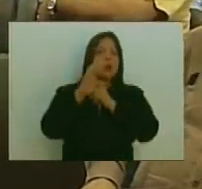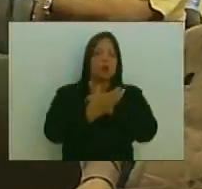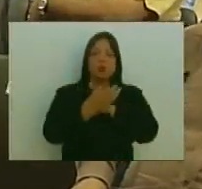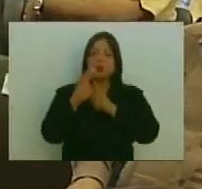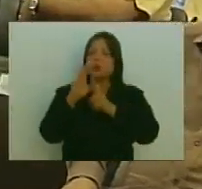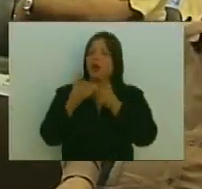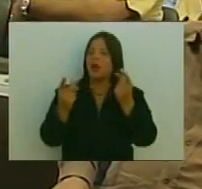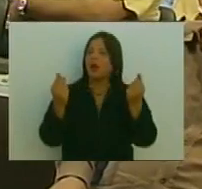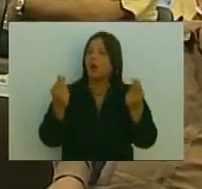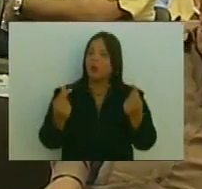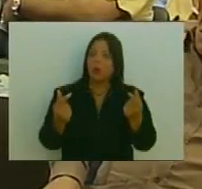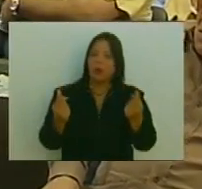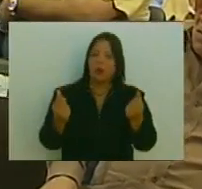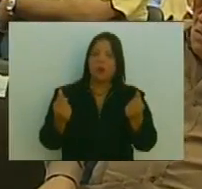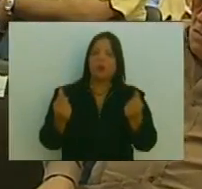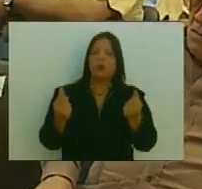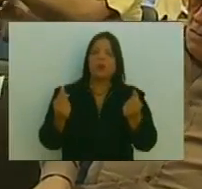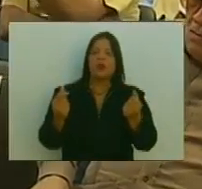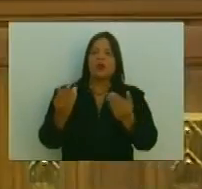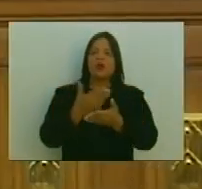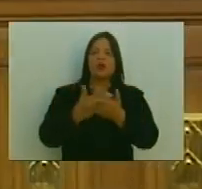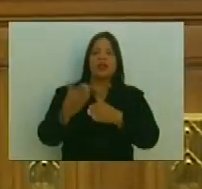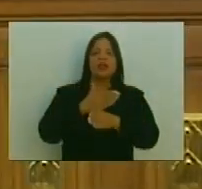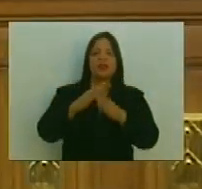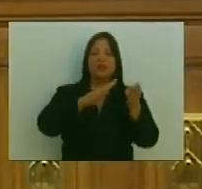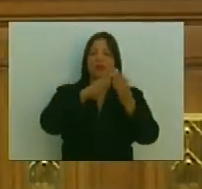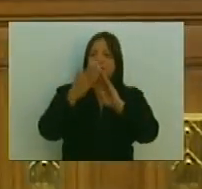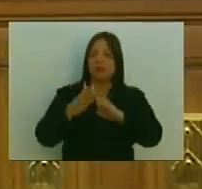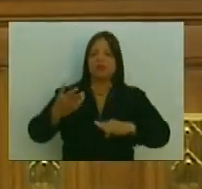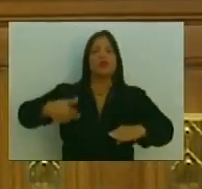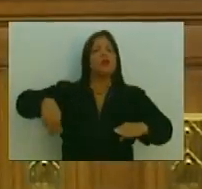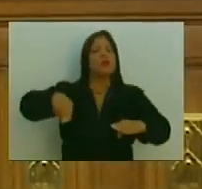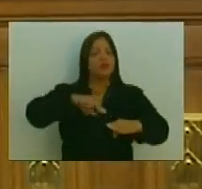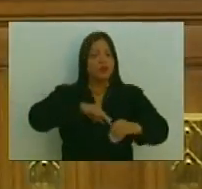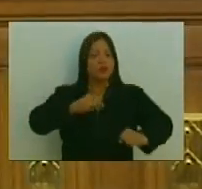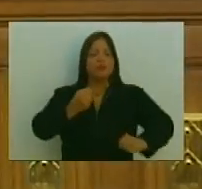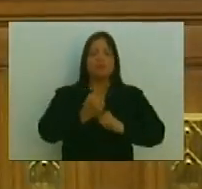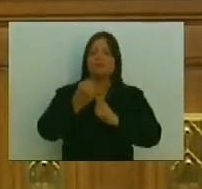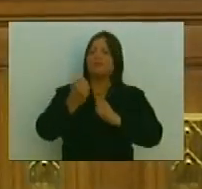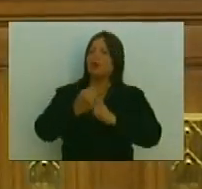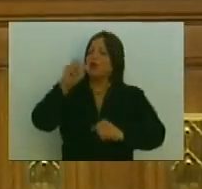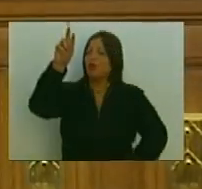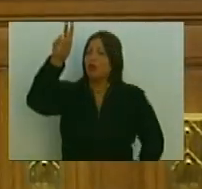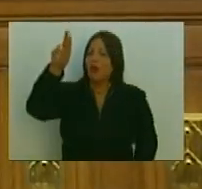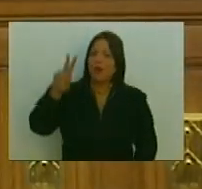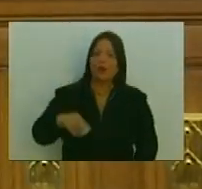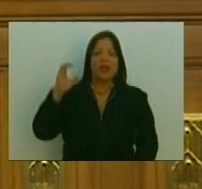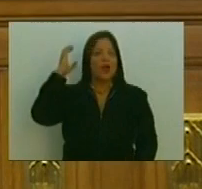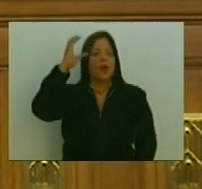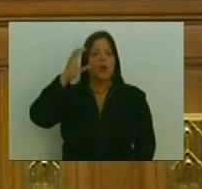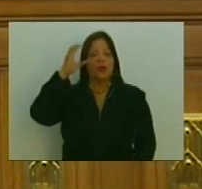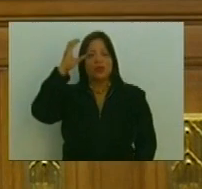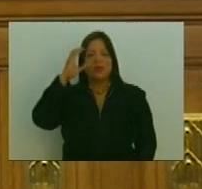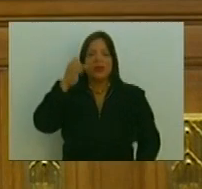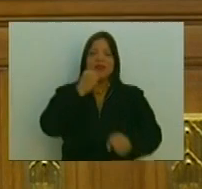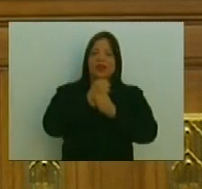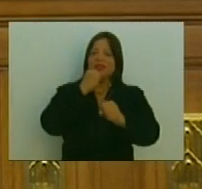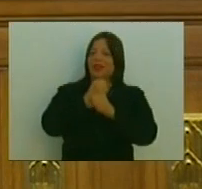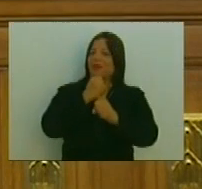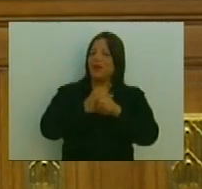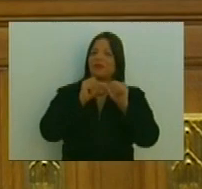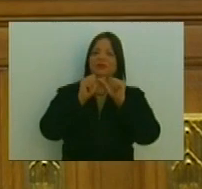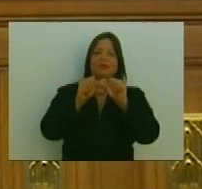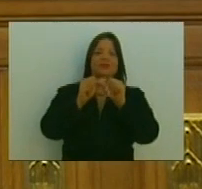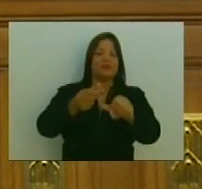sector económico y la sociedad. Y allí estamos nosotros dando todos los días nuestro conocimiento, nuestro trabajo, para